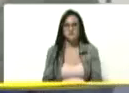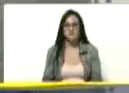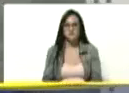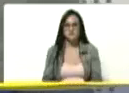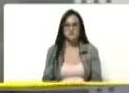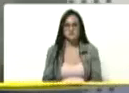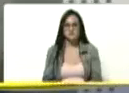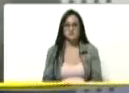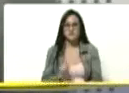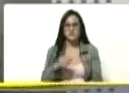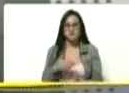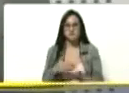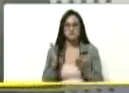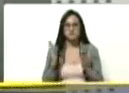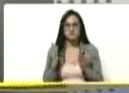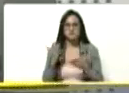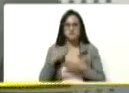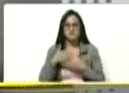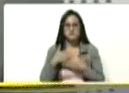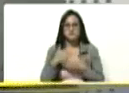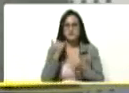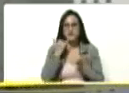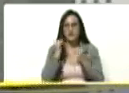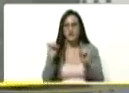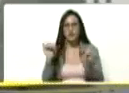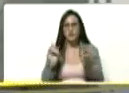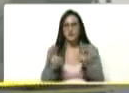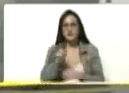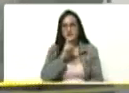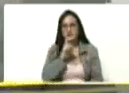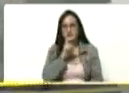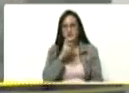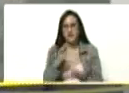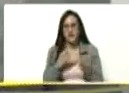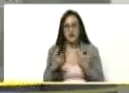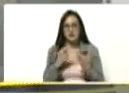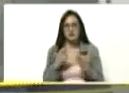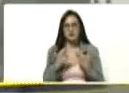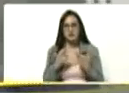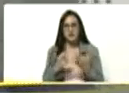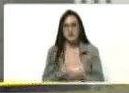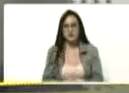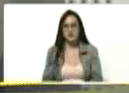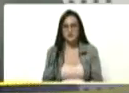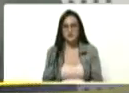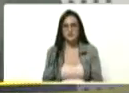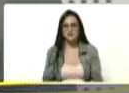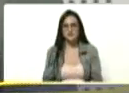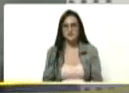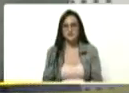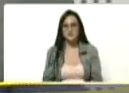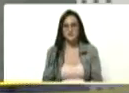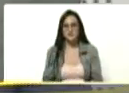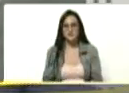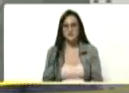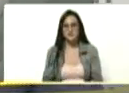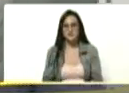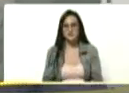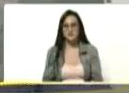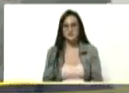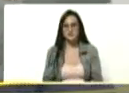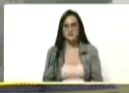superar la barrera idiomática que a veces dificulta nuestras relaciones amongst our peoples. Entre nuestros pueblos.